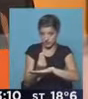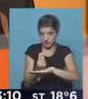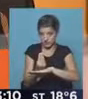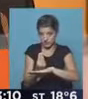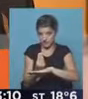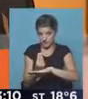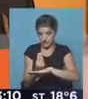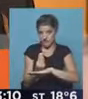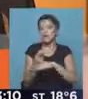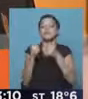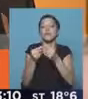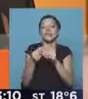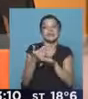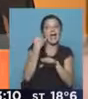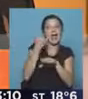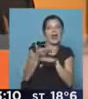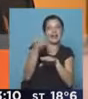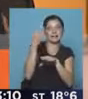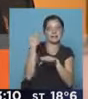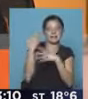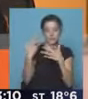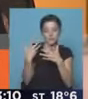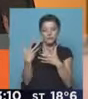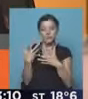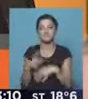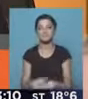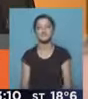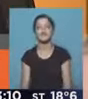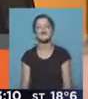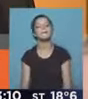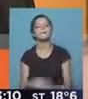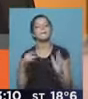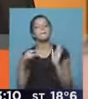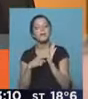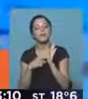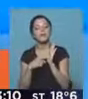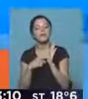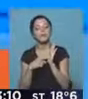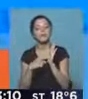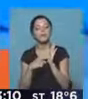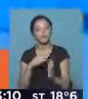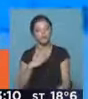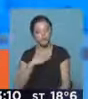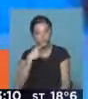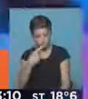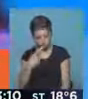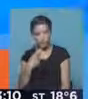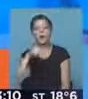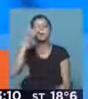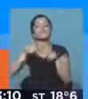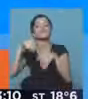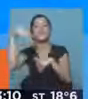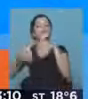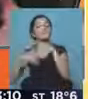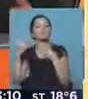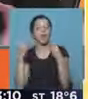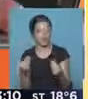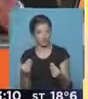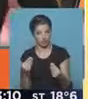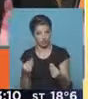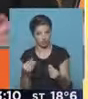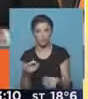político necesario como para arriesgarse. Pero en algunos casos la pregunta es, ¿qué se vota? Vos, vamos a suponer,